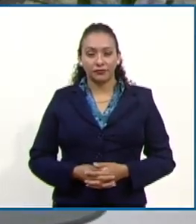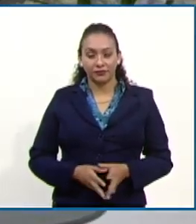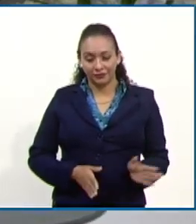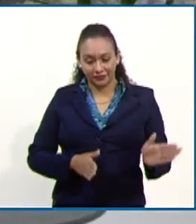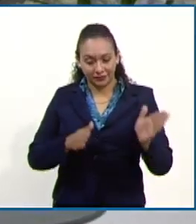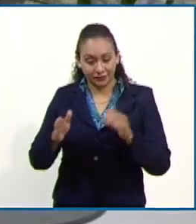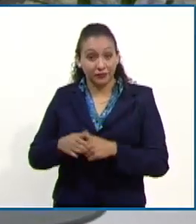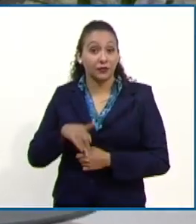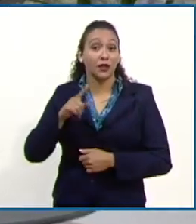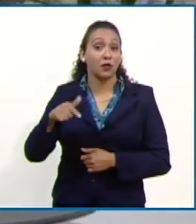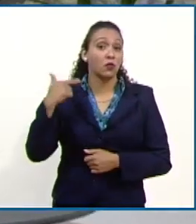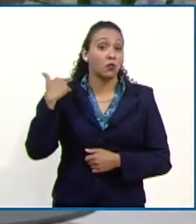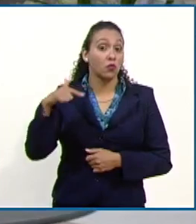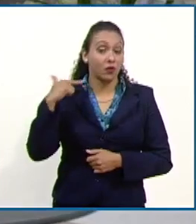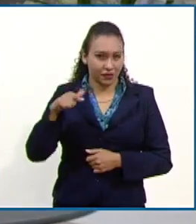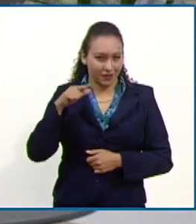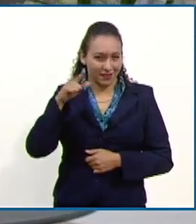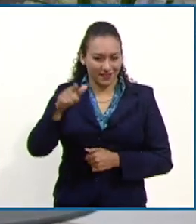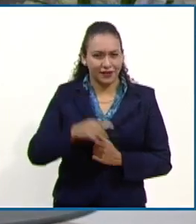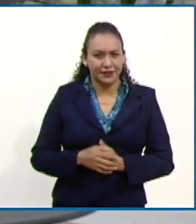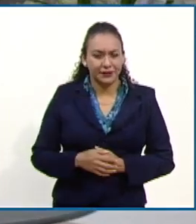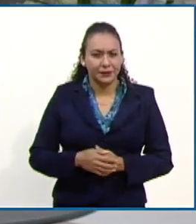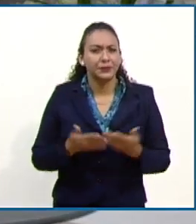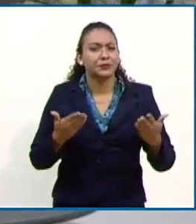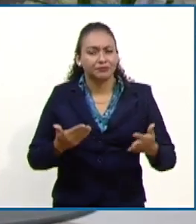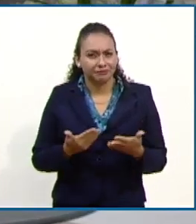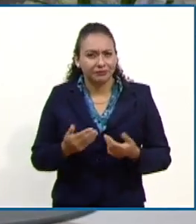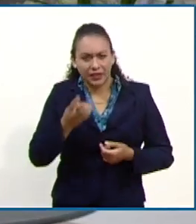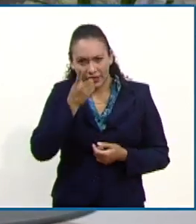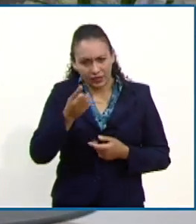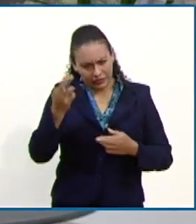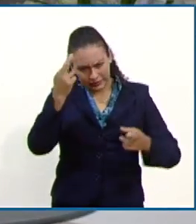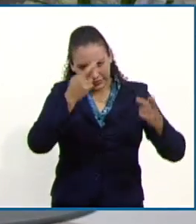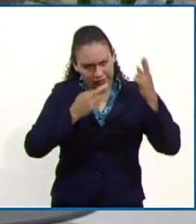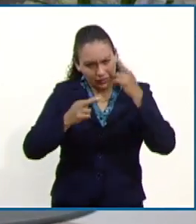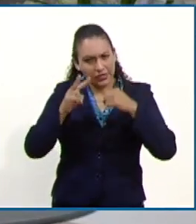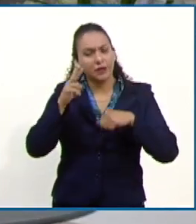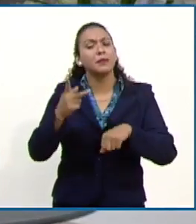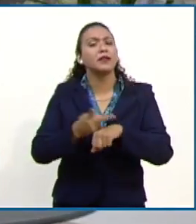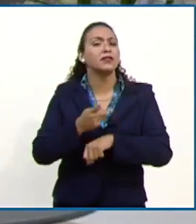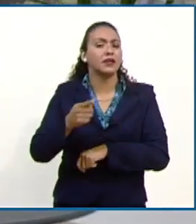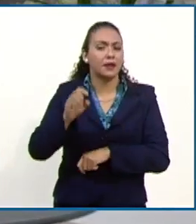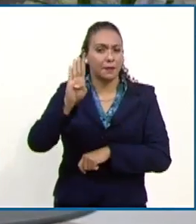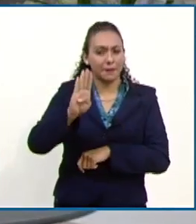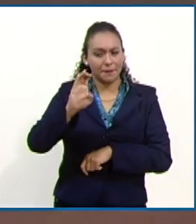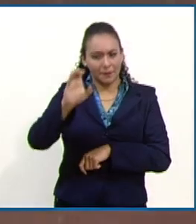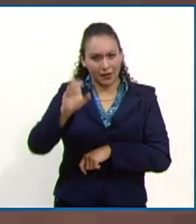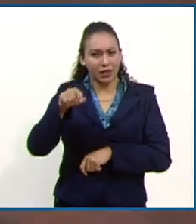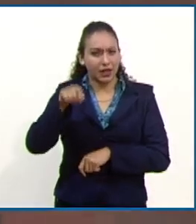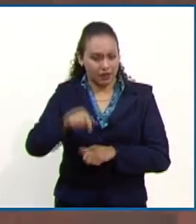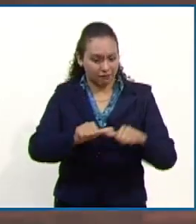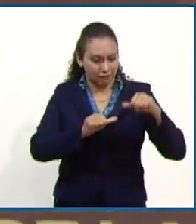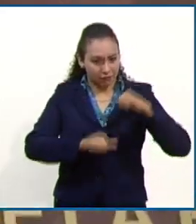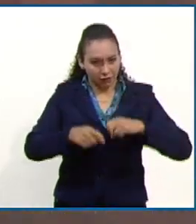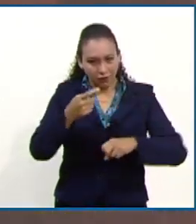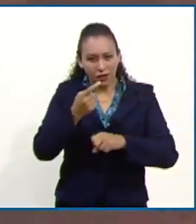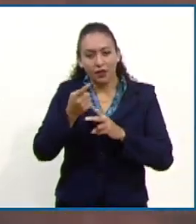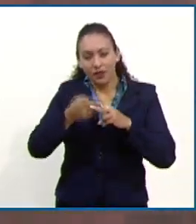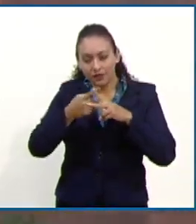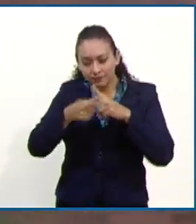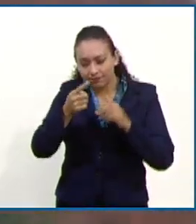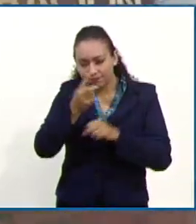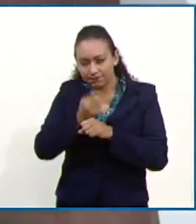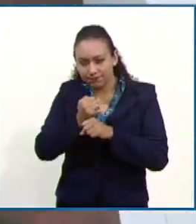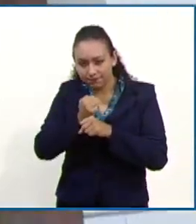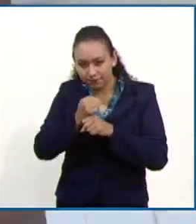Y la Sala Regional Guadalajara confirmó diversas resoluciones del Tribunal de Justicia Electoral de Baja California, que declaró válido el cómputo de diputados por